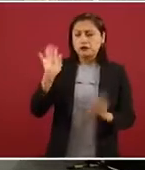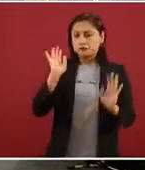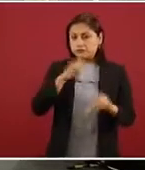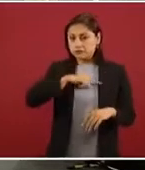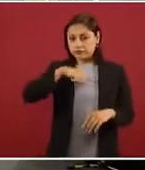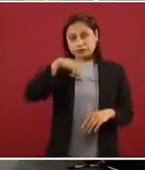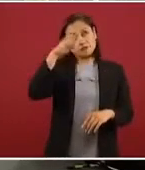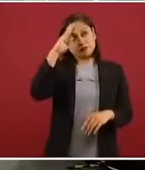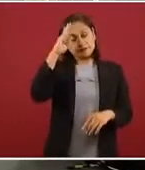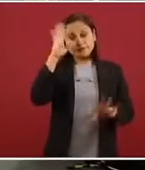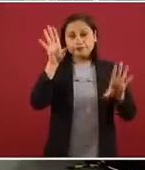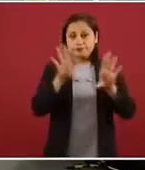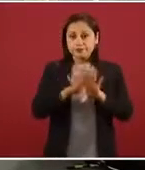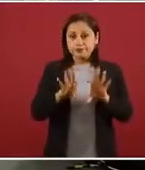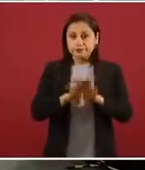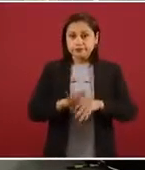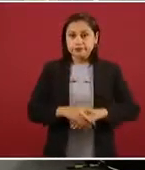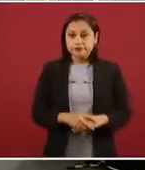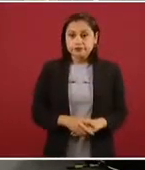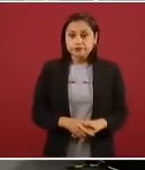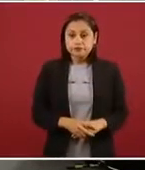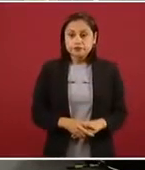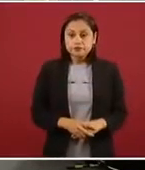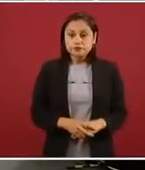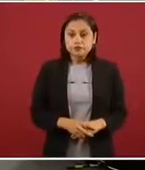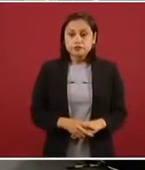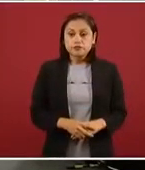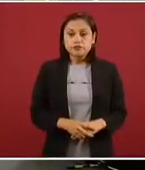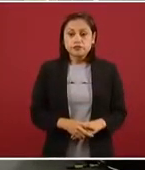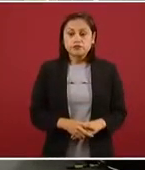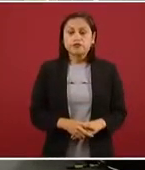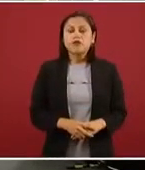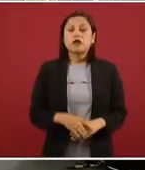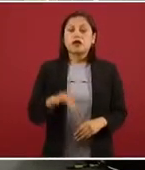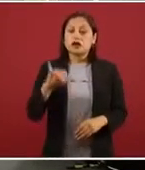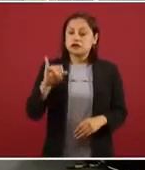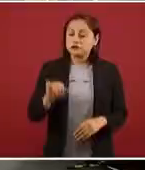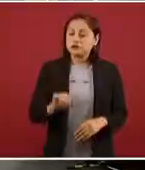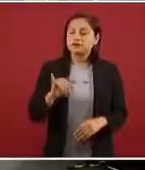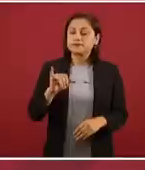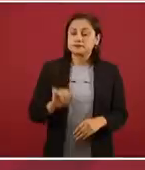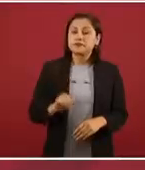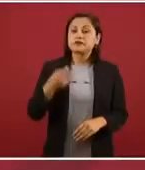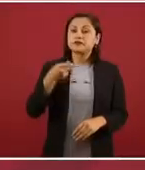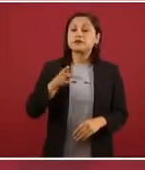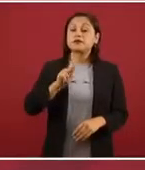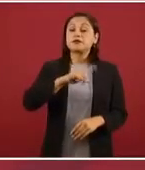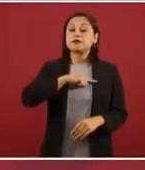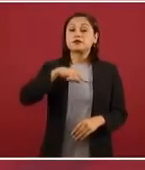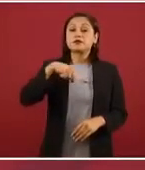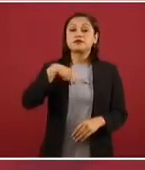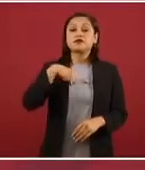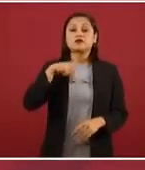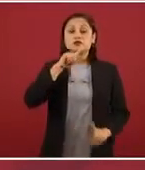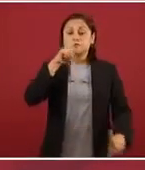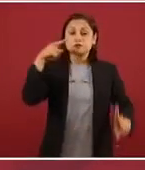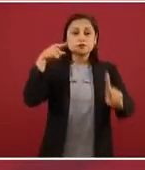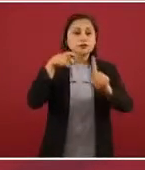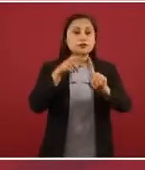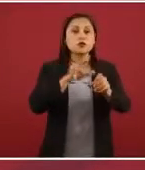Sí, sí, pero lo que nos importa es tenerlos. Y